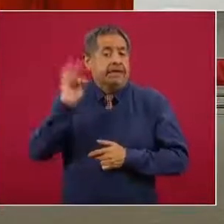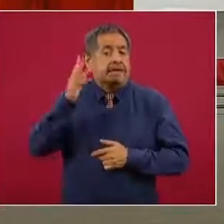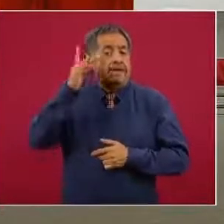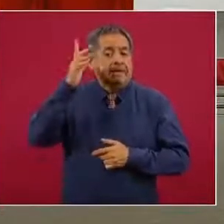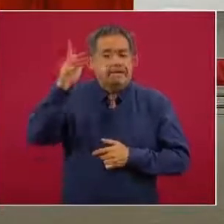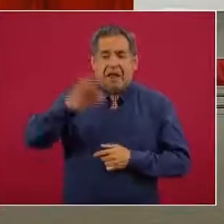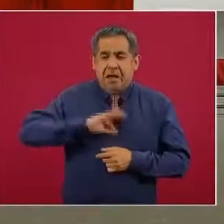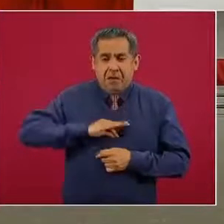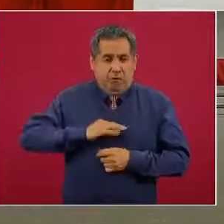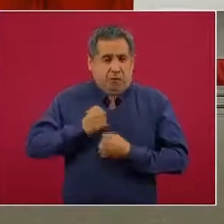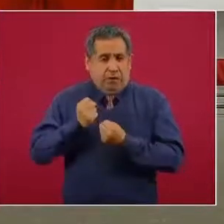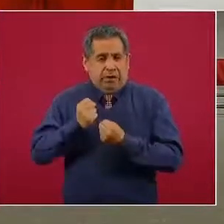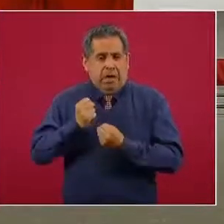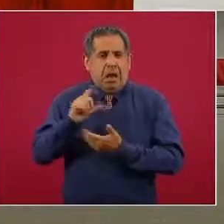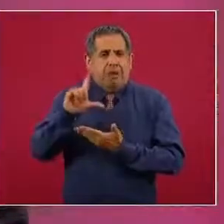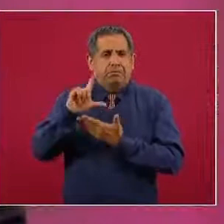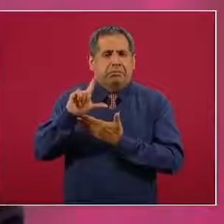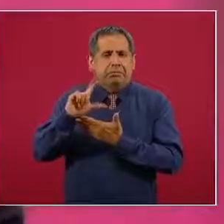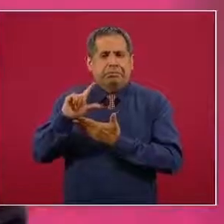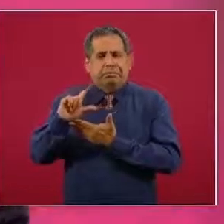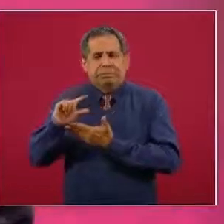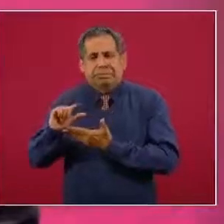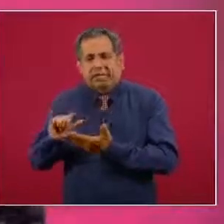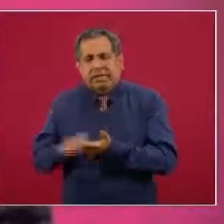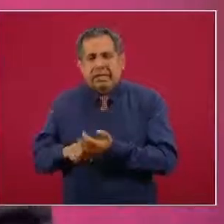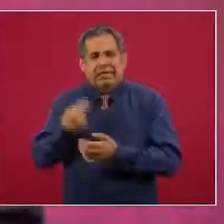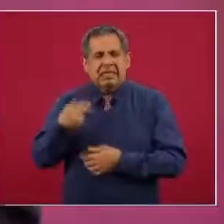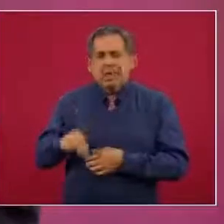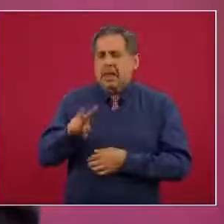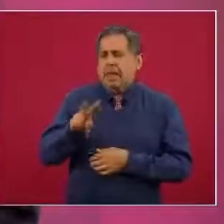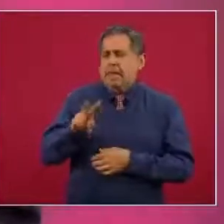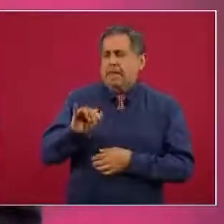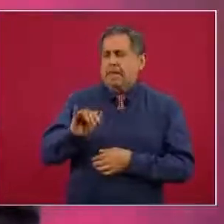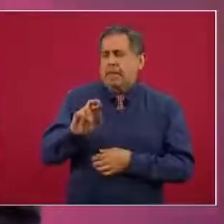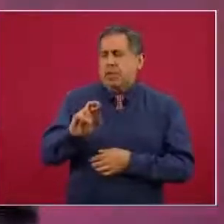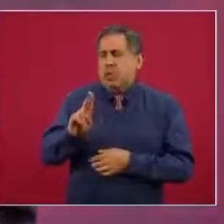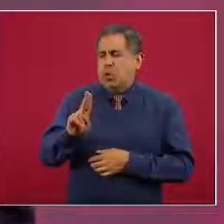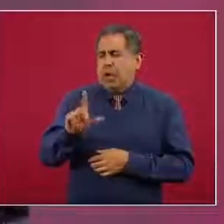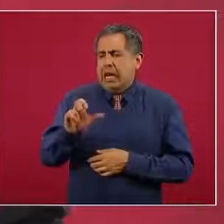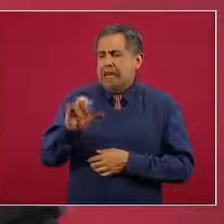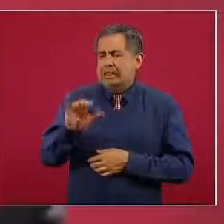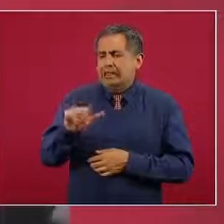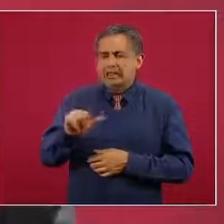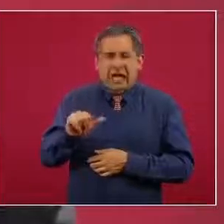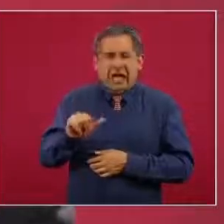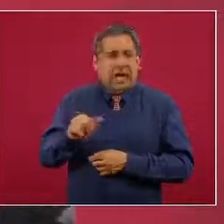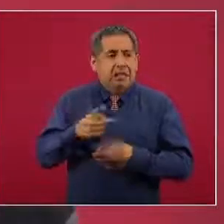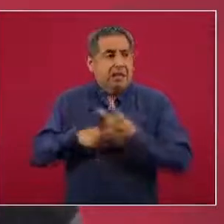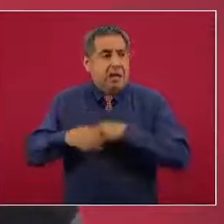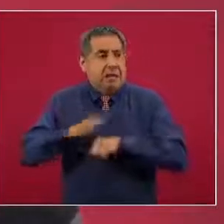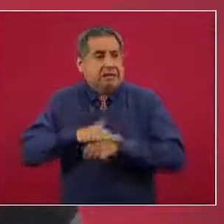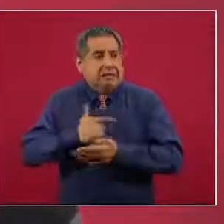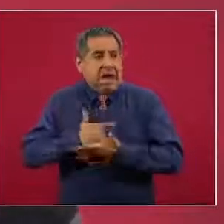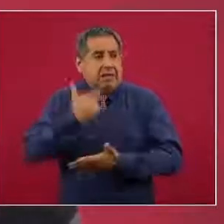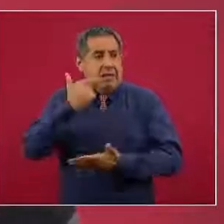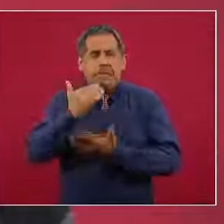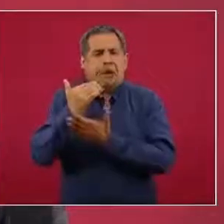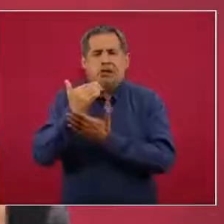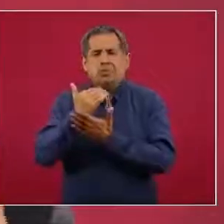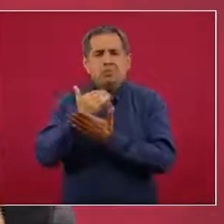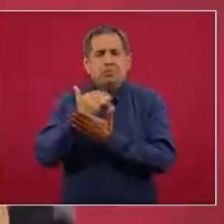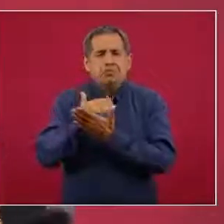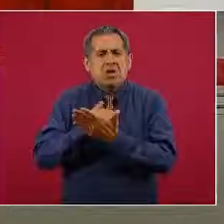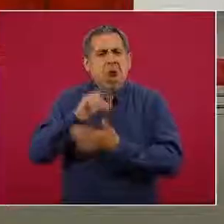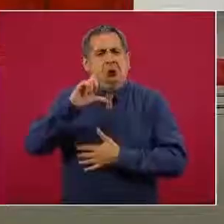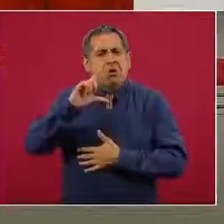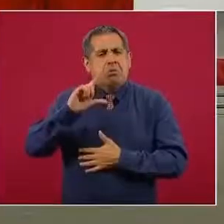su virulencia. Técnicamente le llamamos virulencia a la capacidad de crear enfermedad grave, de causar enfermedad grave. Y